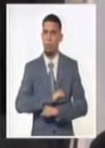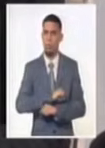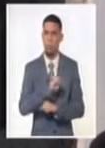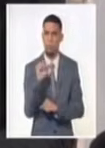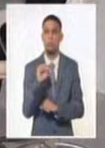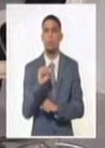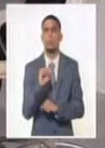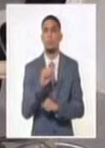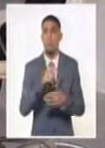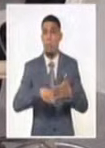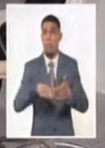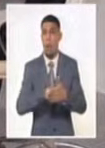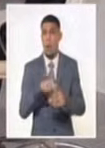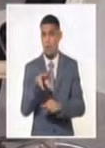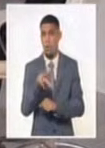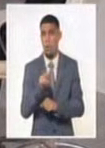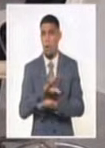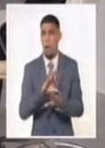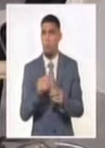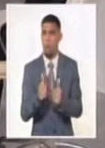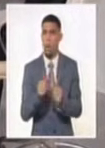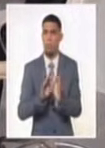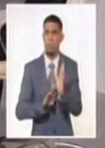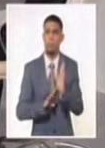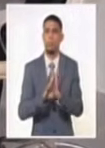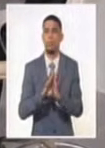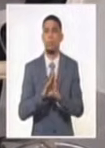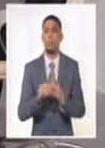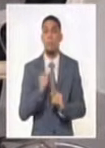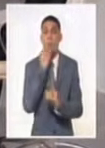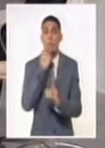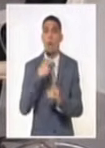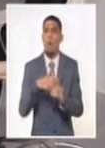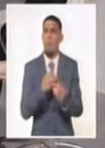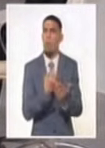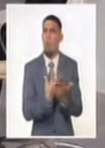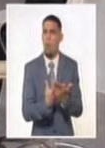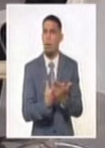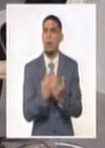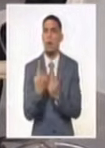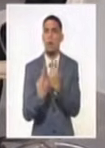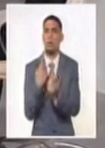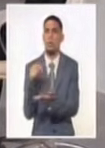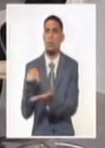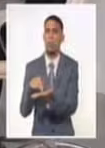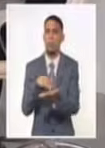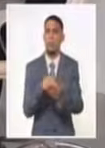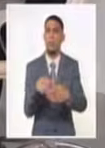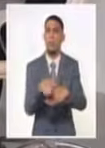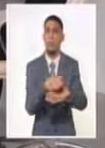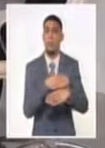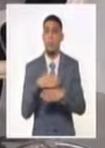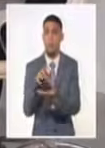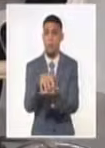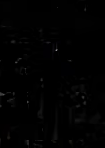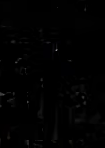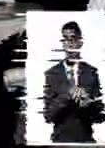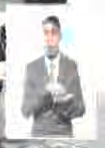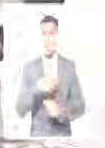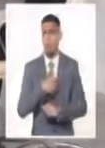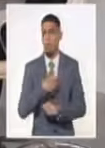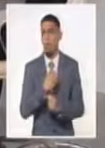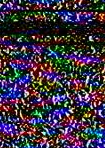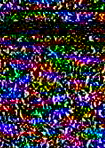generales y estas medidas, también podemos decir que se han generado iniciativas en los territorios, en los diferentes lugares, y experiencias muy